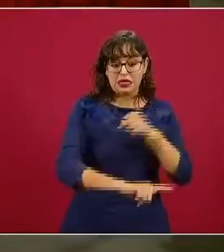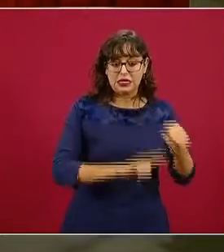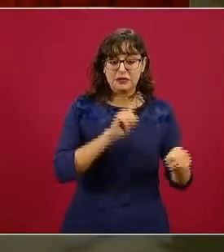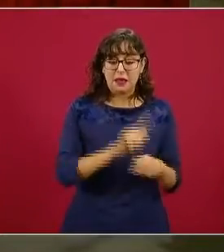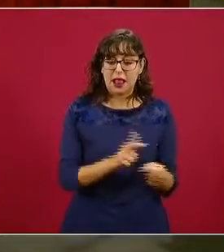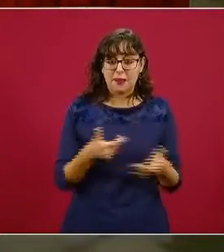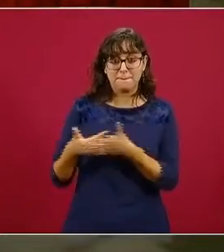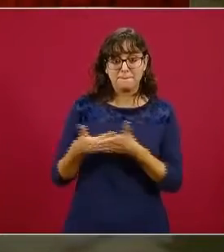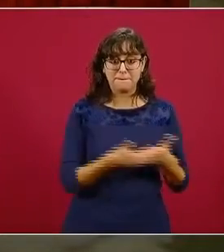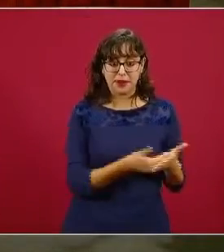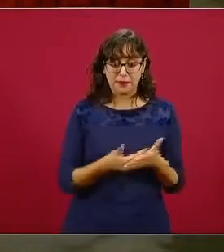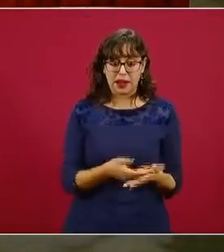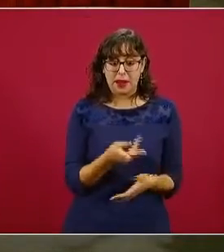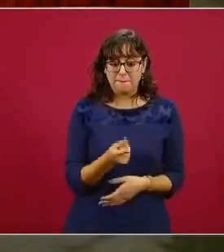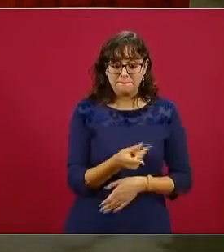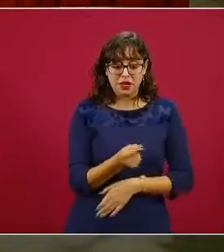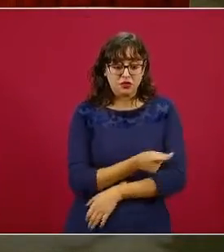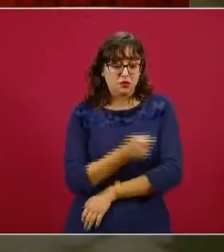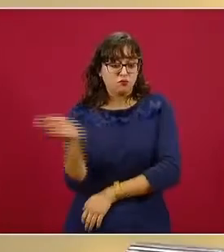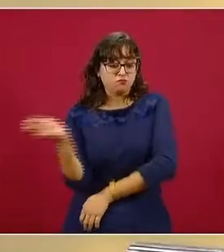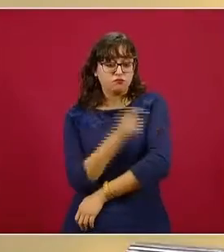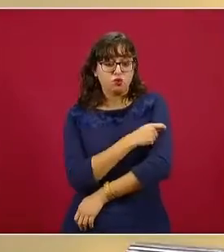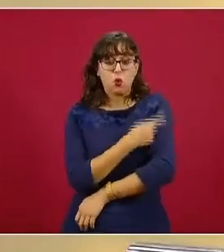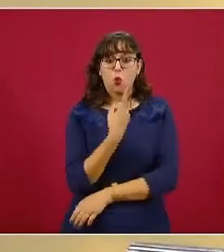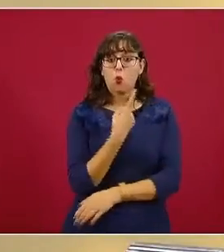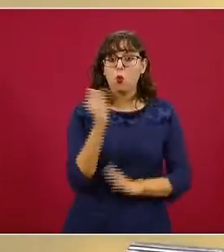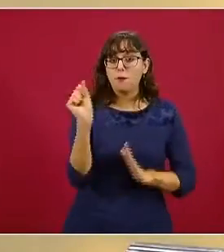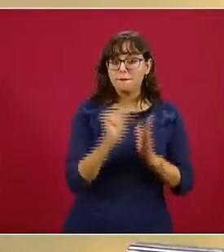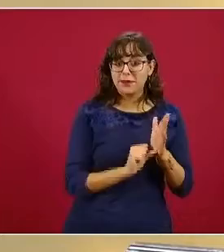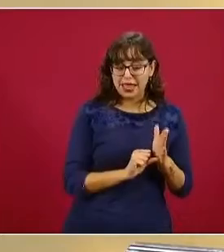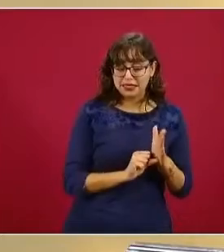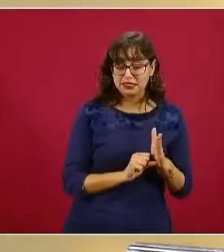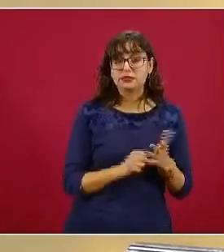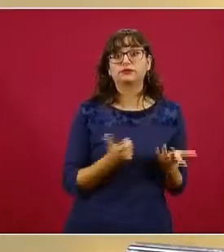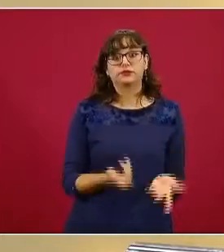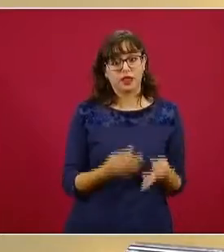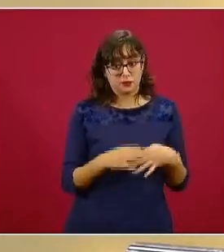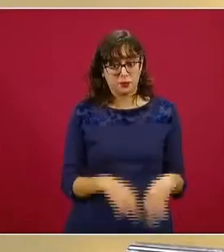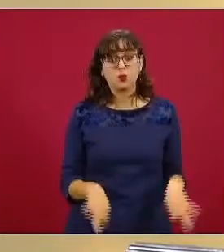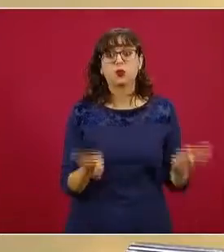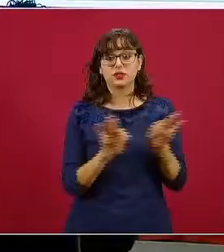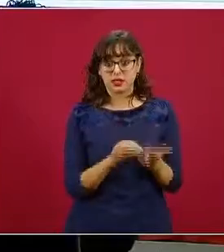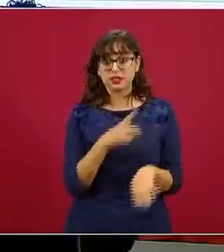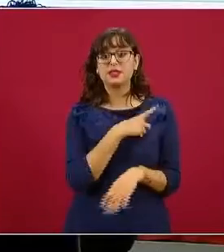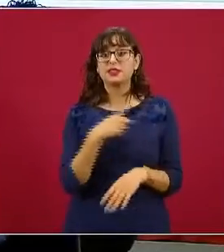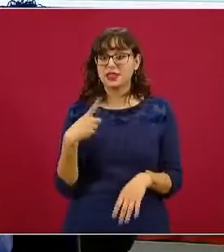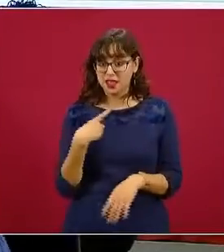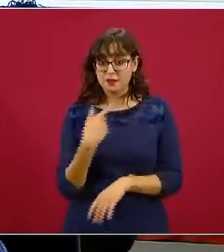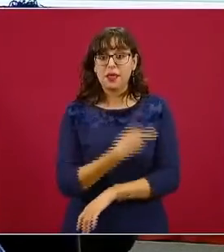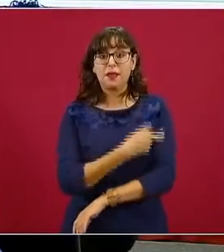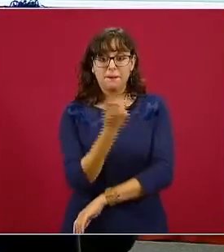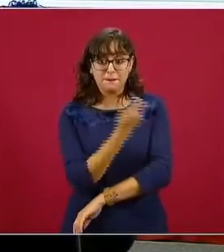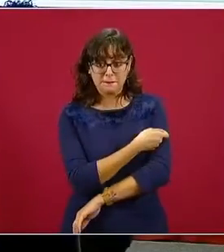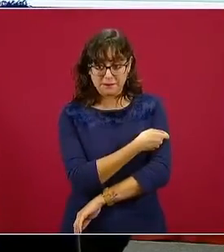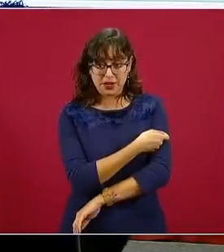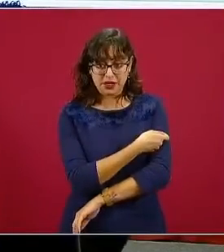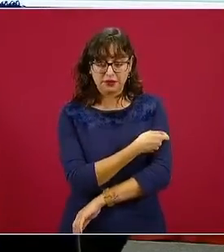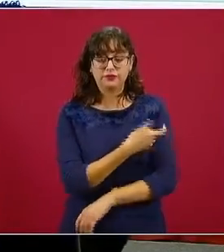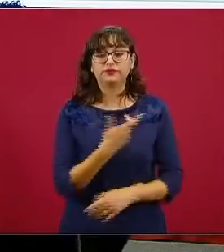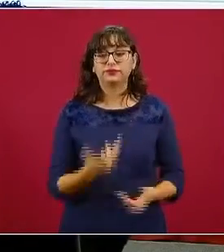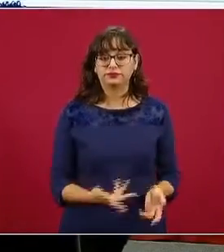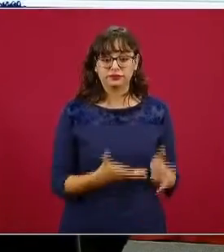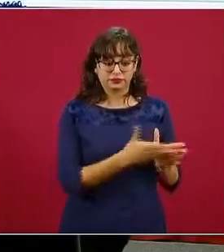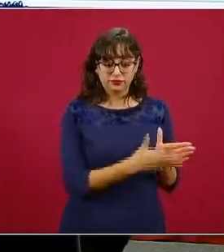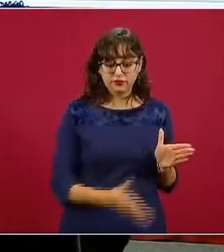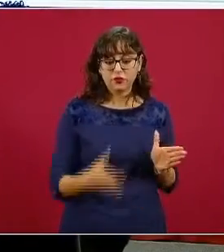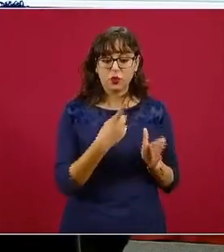A veces piensan que los cachorros no se deben vacunar, se vacunan, una parte importante de la transmisión está ahí. Entonces, desde el primer mes